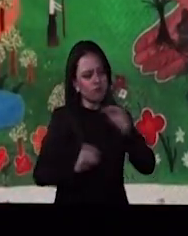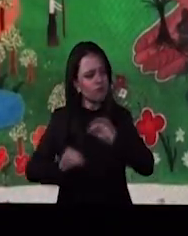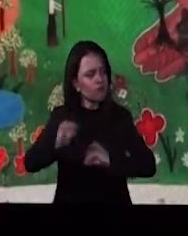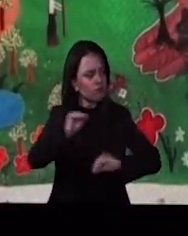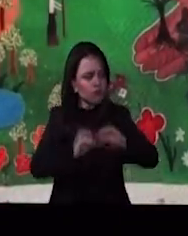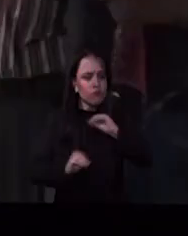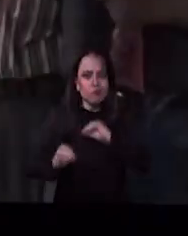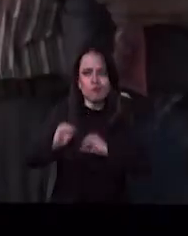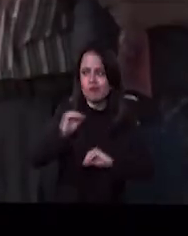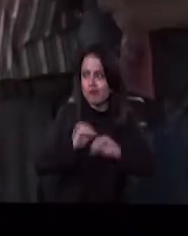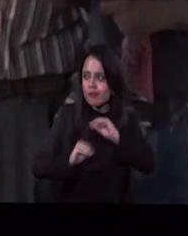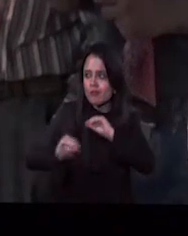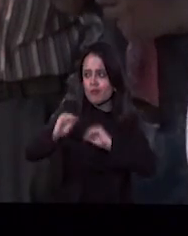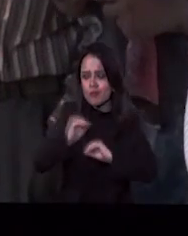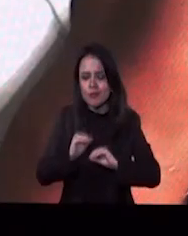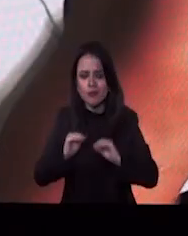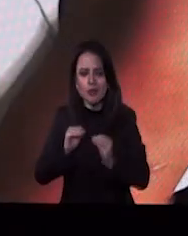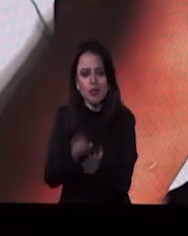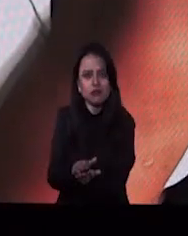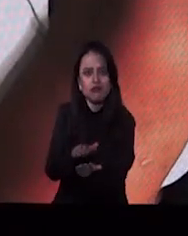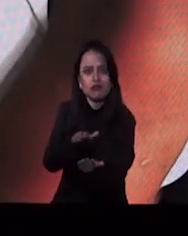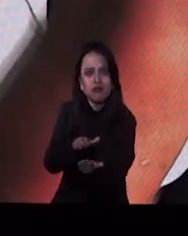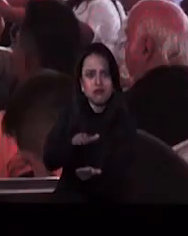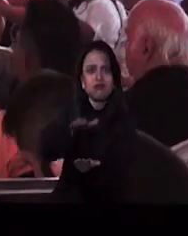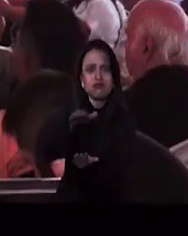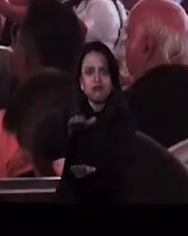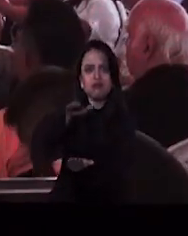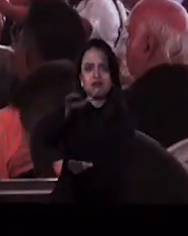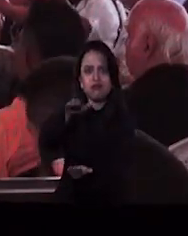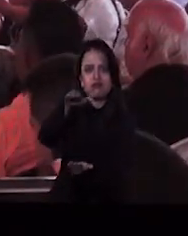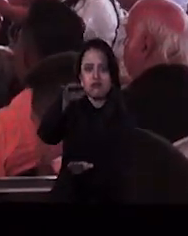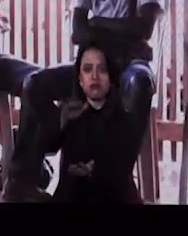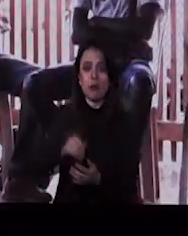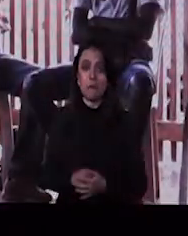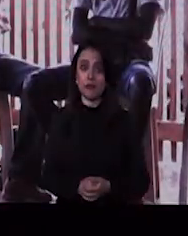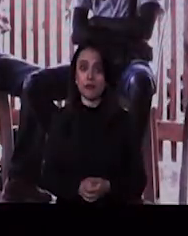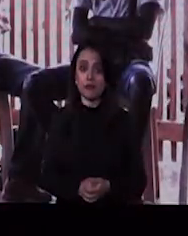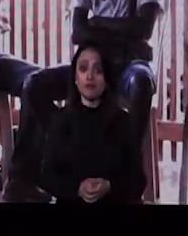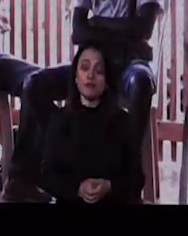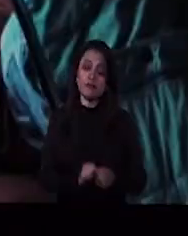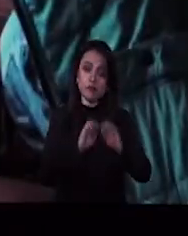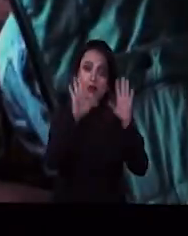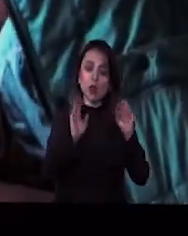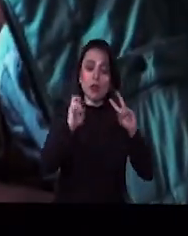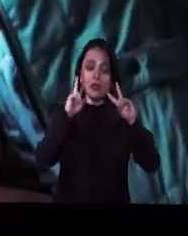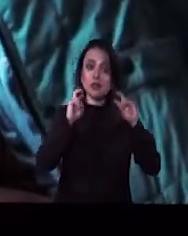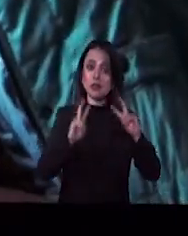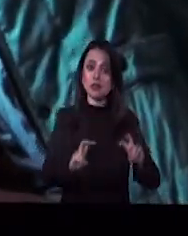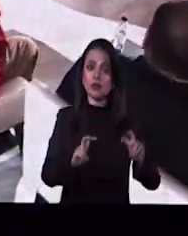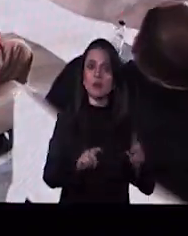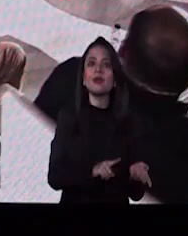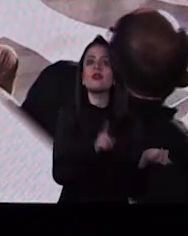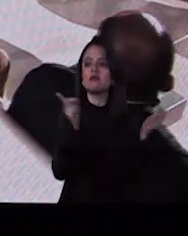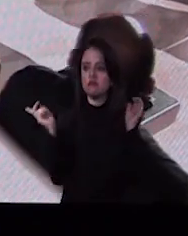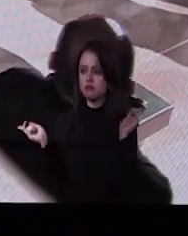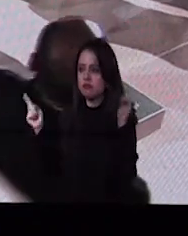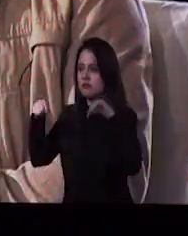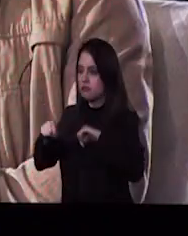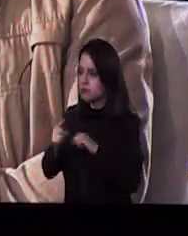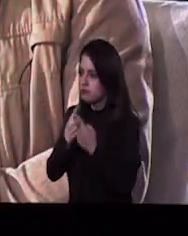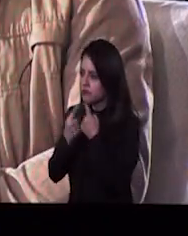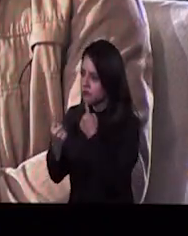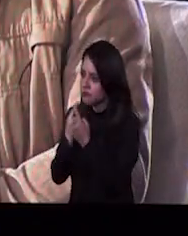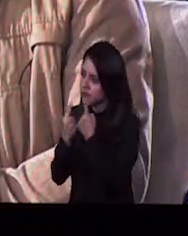Pero el trabajo de la Comisión no se limitó a la investigación para el esclarecimiento, sino que también fue un gran diálogo social que